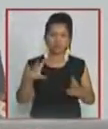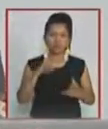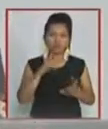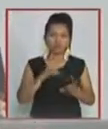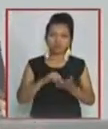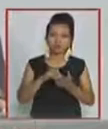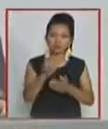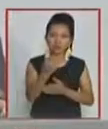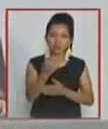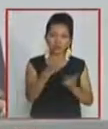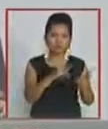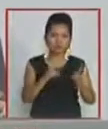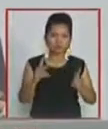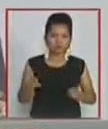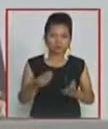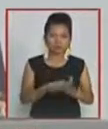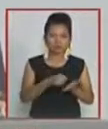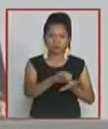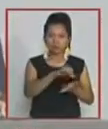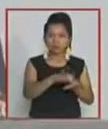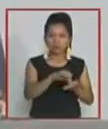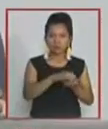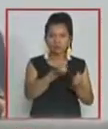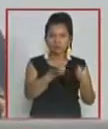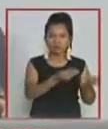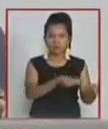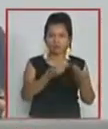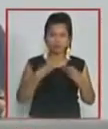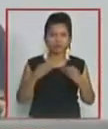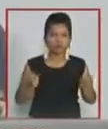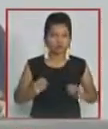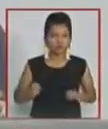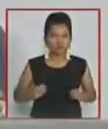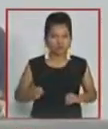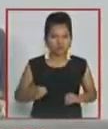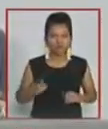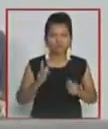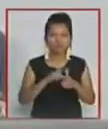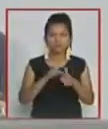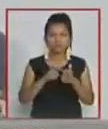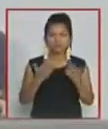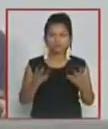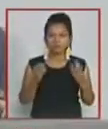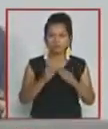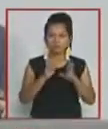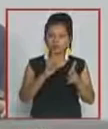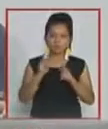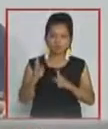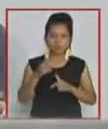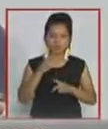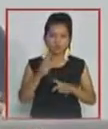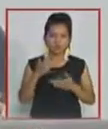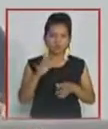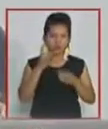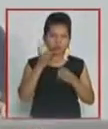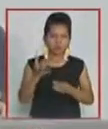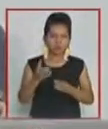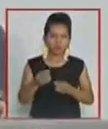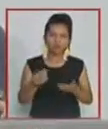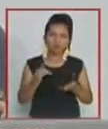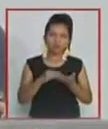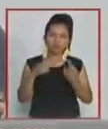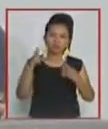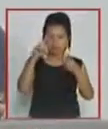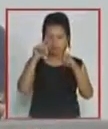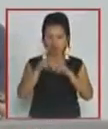12 personas quienes estuviesen denunciando. No obstante, las personas denunciadas proceden a la conciliación,